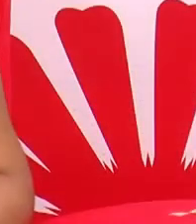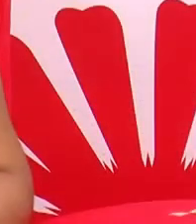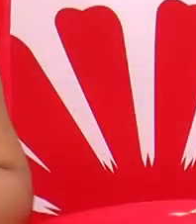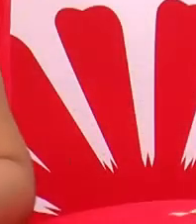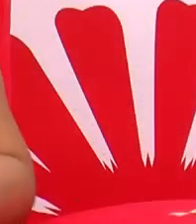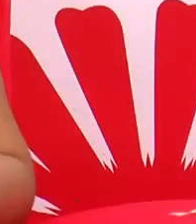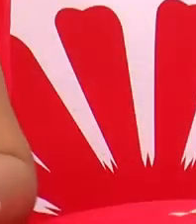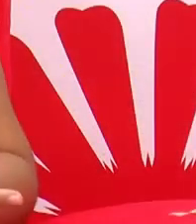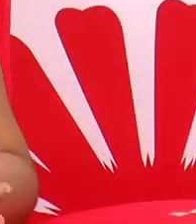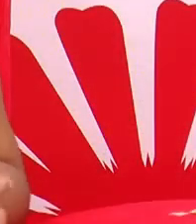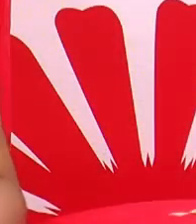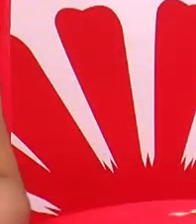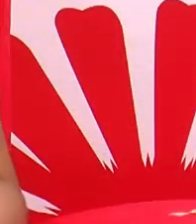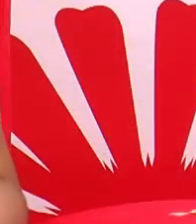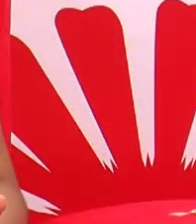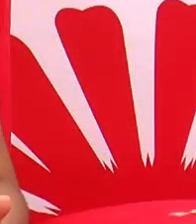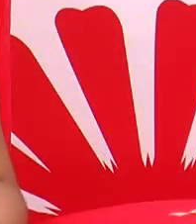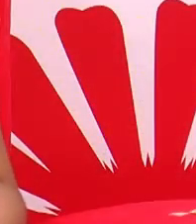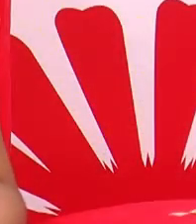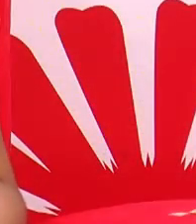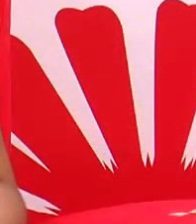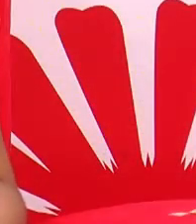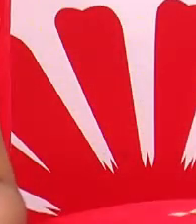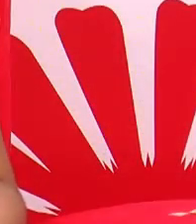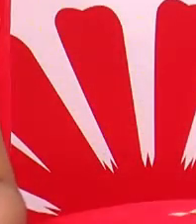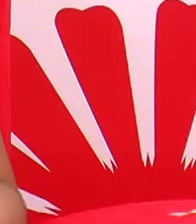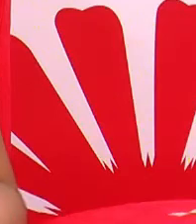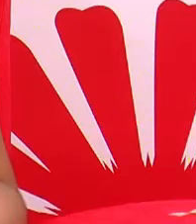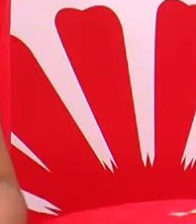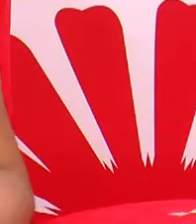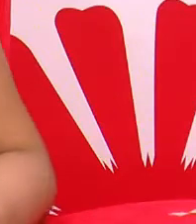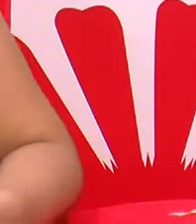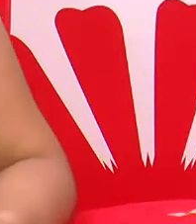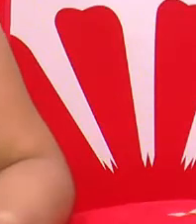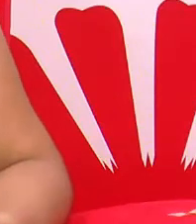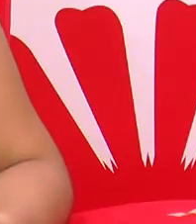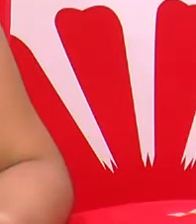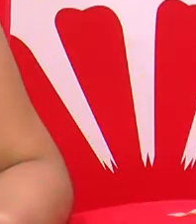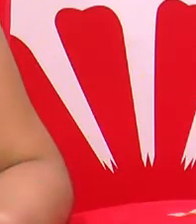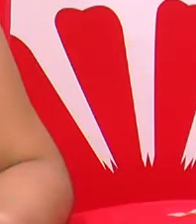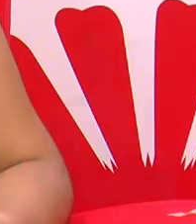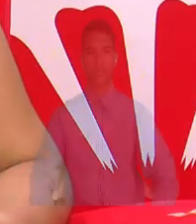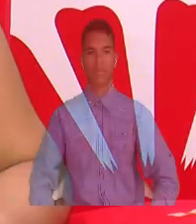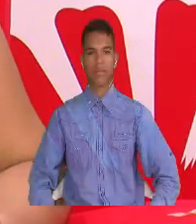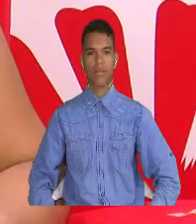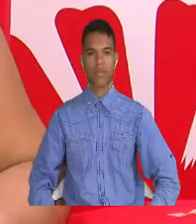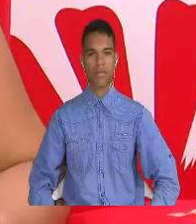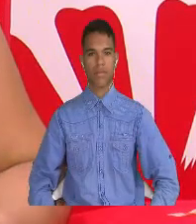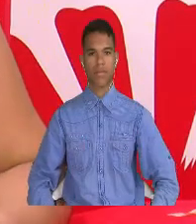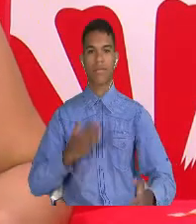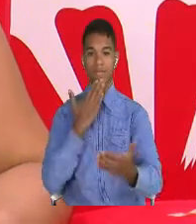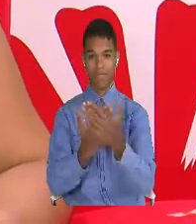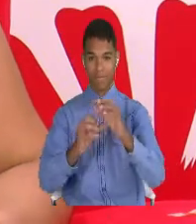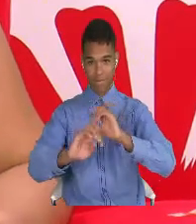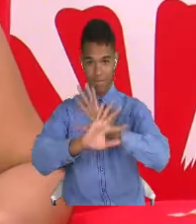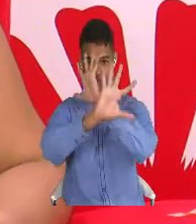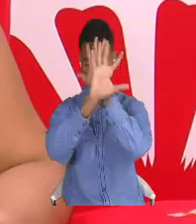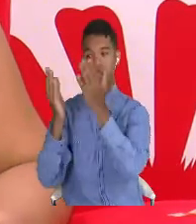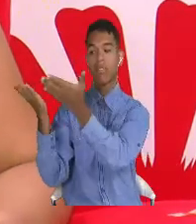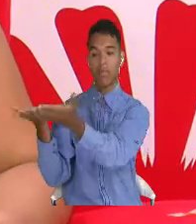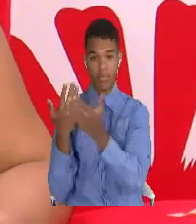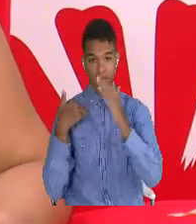Hola, ¿qué tal? Muy, pero muy buenos días. Bienvenida a la semana aquí en casa. Hoy lunes 10 en punto de la mañana y vamos a hablar sobre